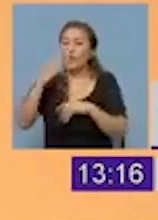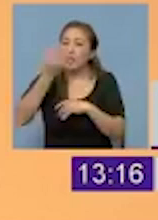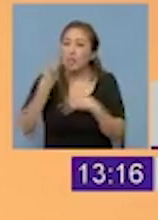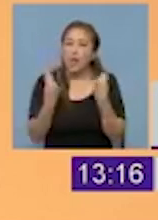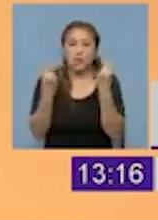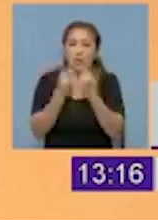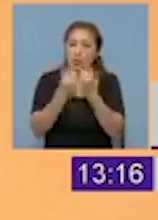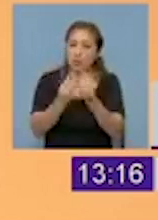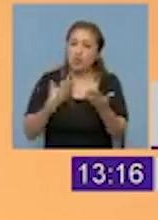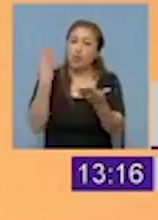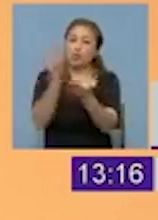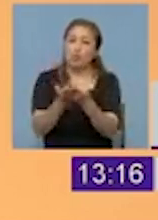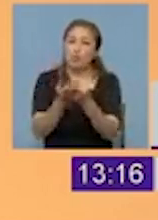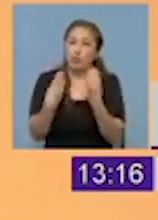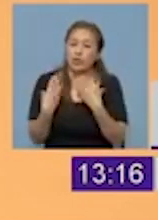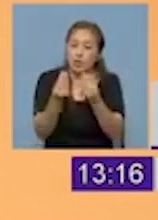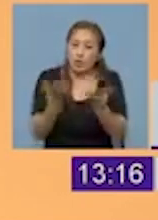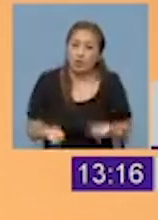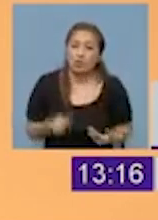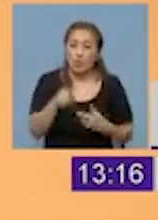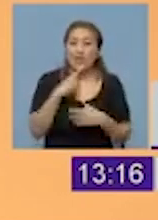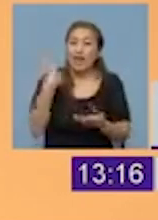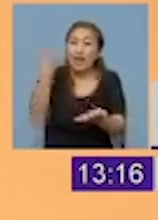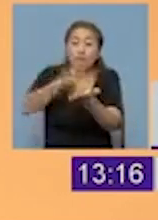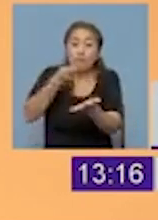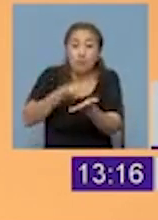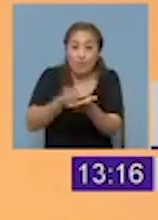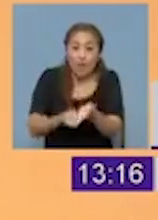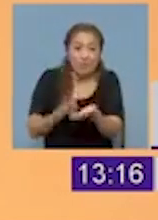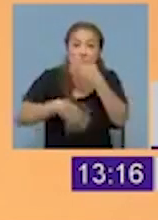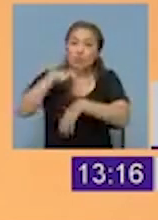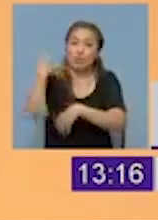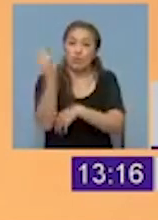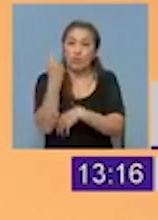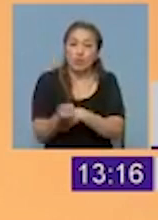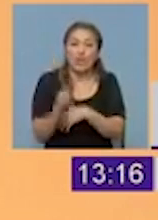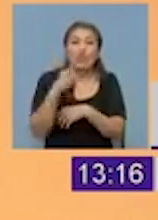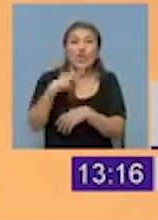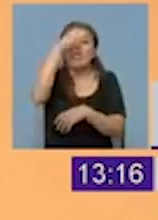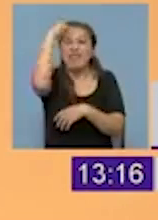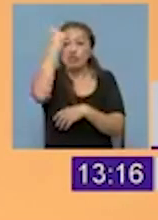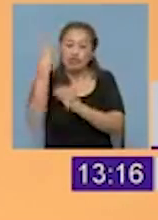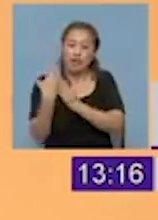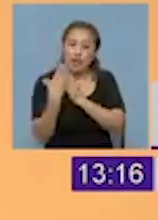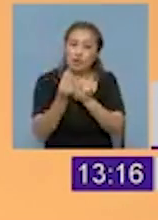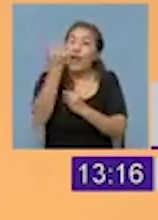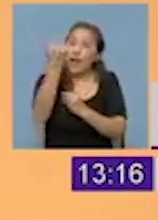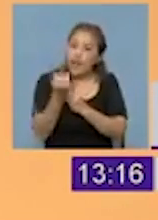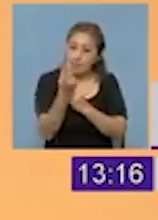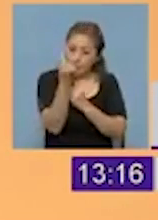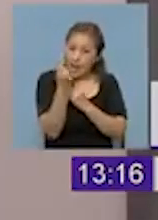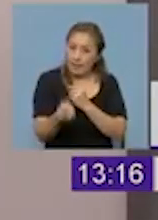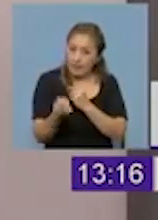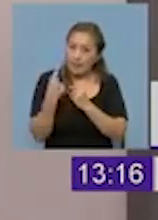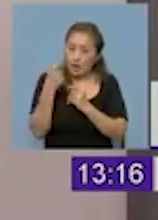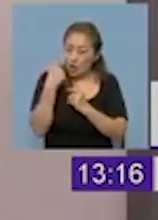alguna manera nuestra propuesta ante la nación el financiamiento de este programa es fundamentalmente recursos nacionales si bien hay plata en lo